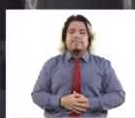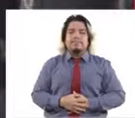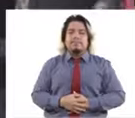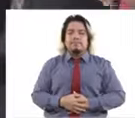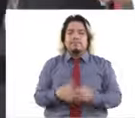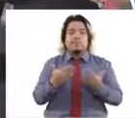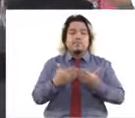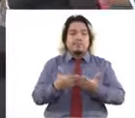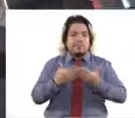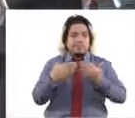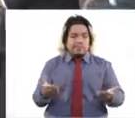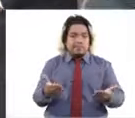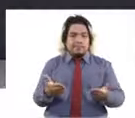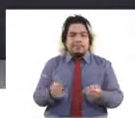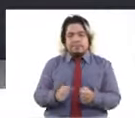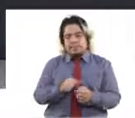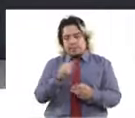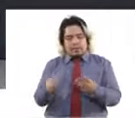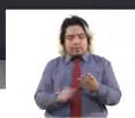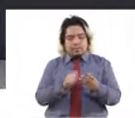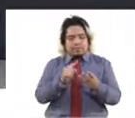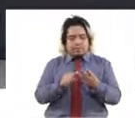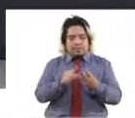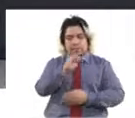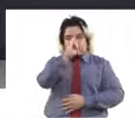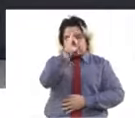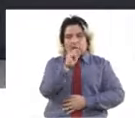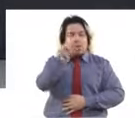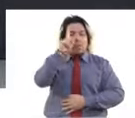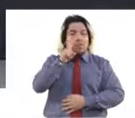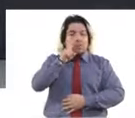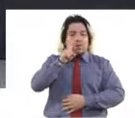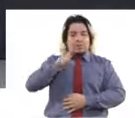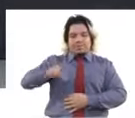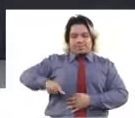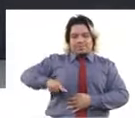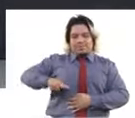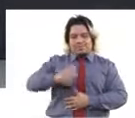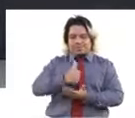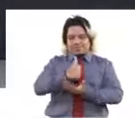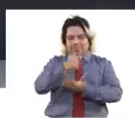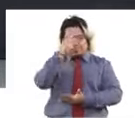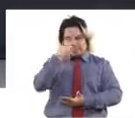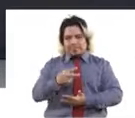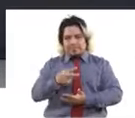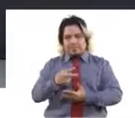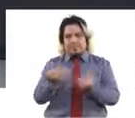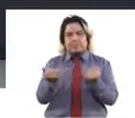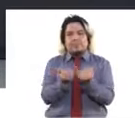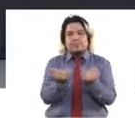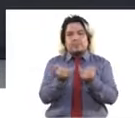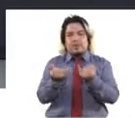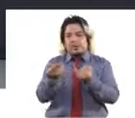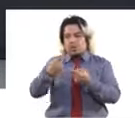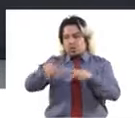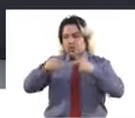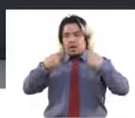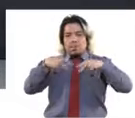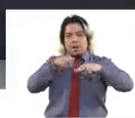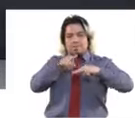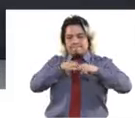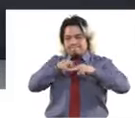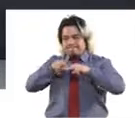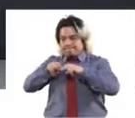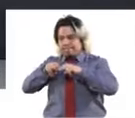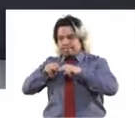A continuación, señoras y señores, la jefa de gobierno de la Ciudad de México y los distinguidos miembros del Presidium llevarán a